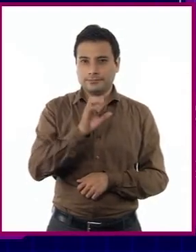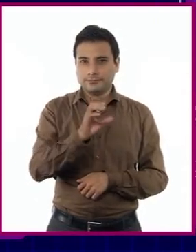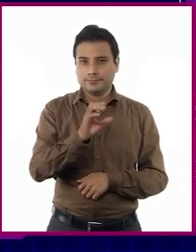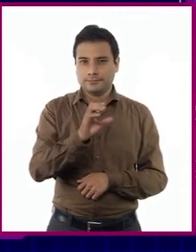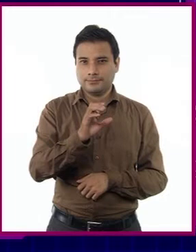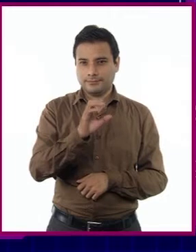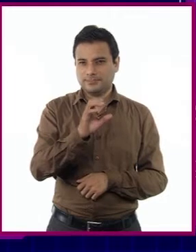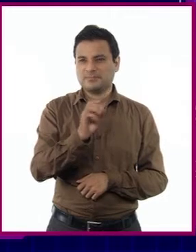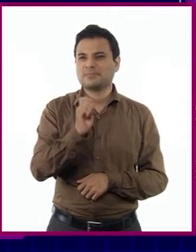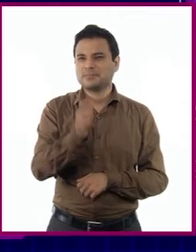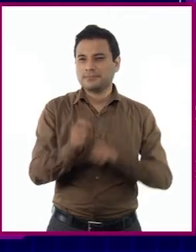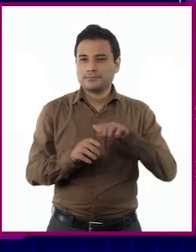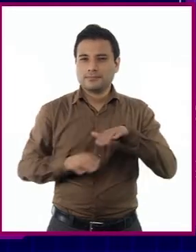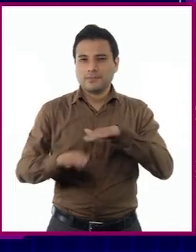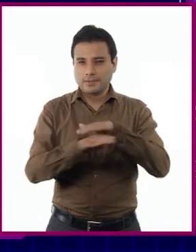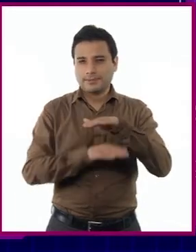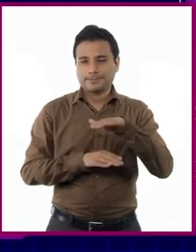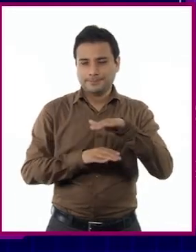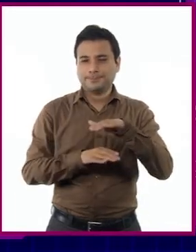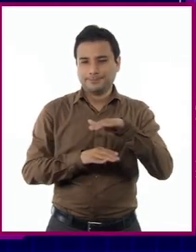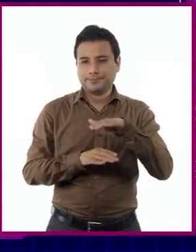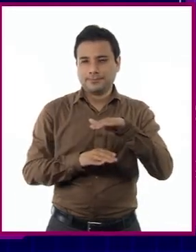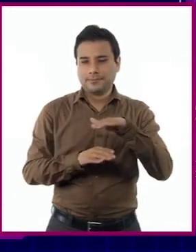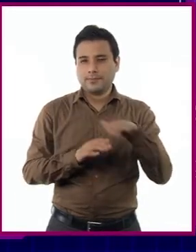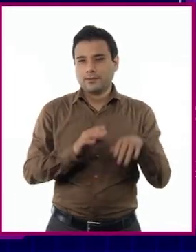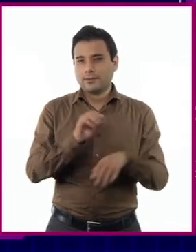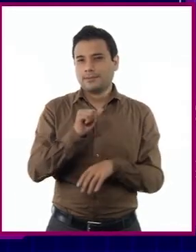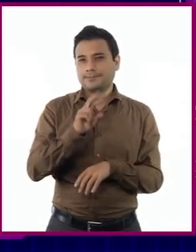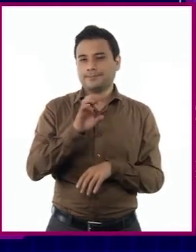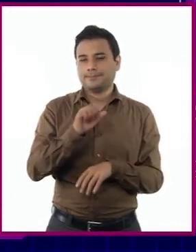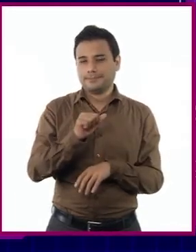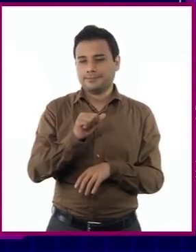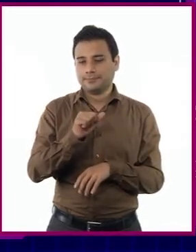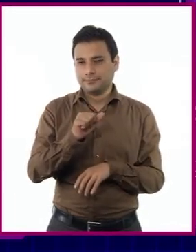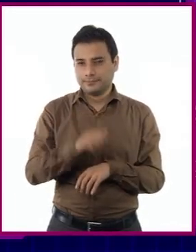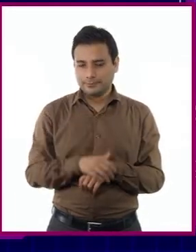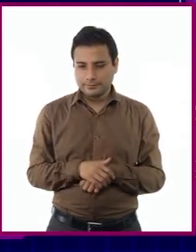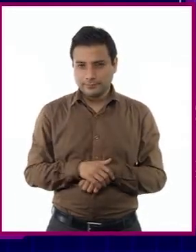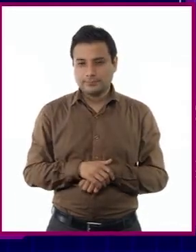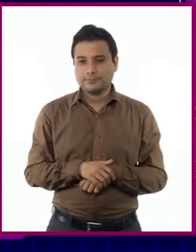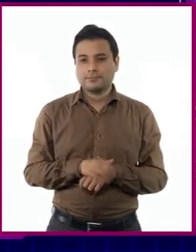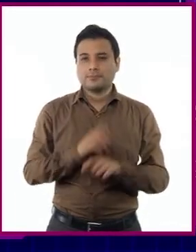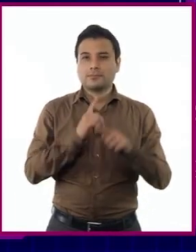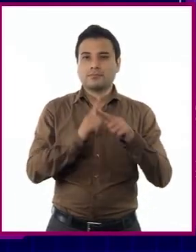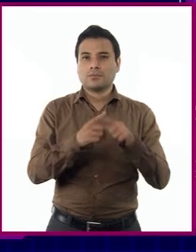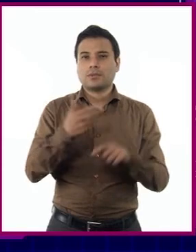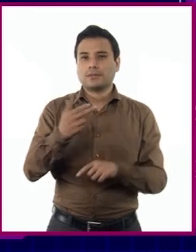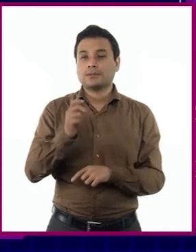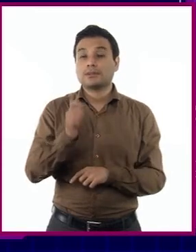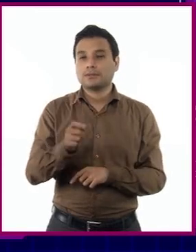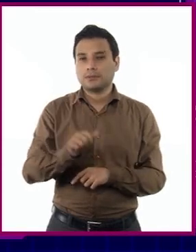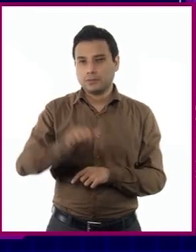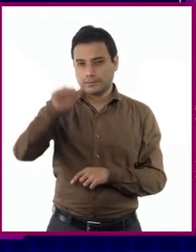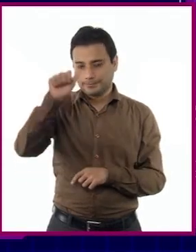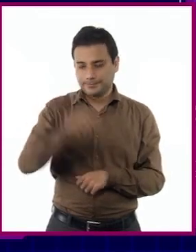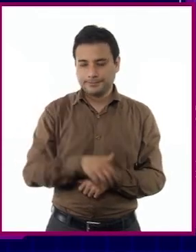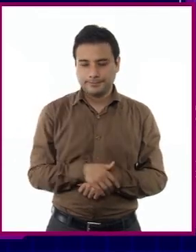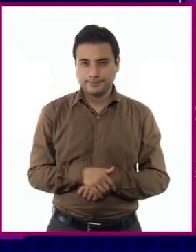el área de la base circular por h que es el valor de la altura del prisma